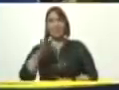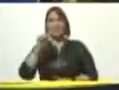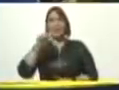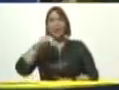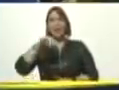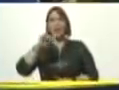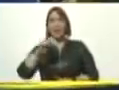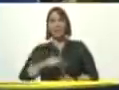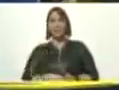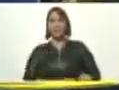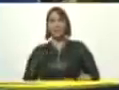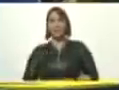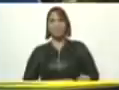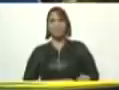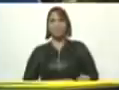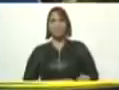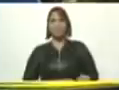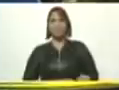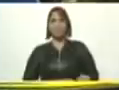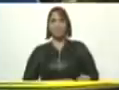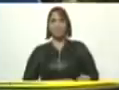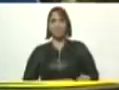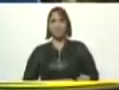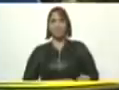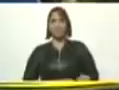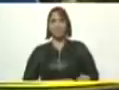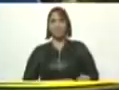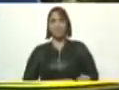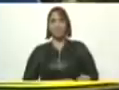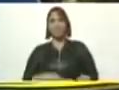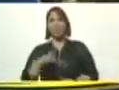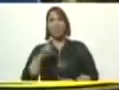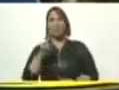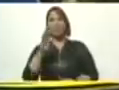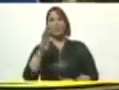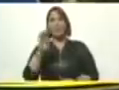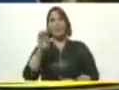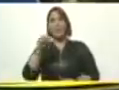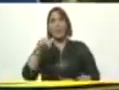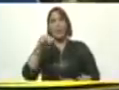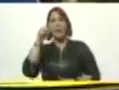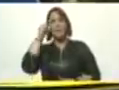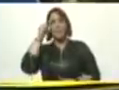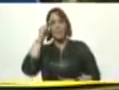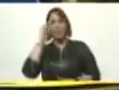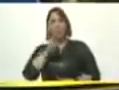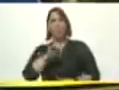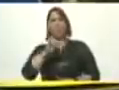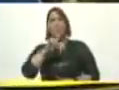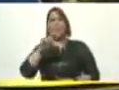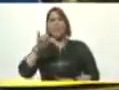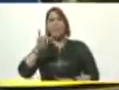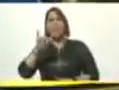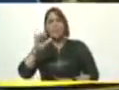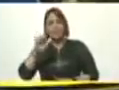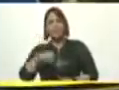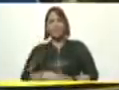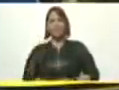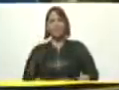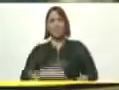Stars y las ranas con Rubén Blades Willie Colón